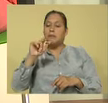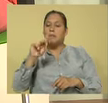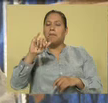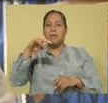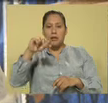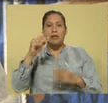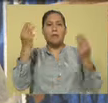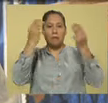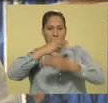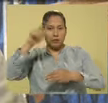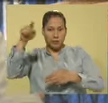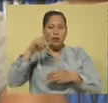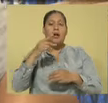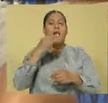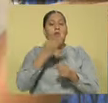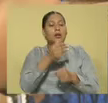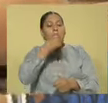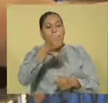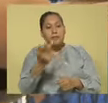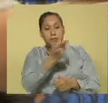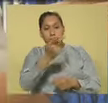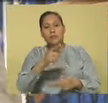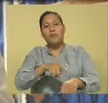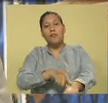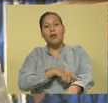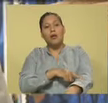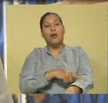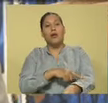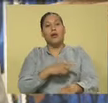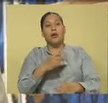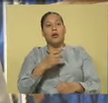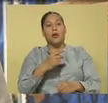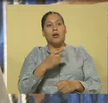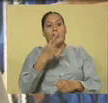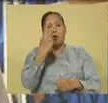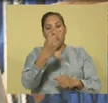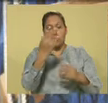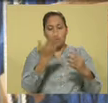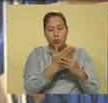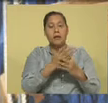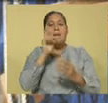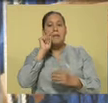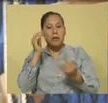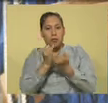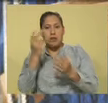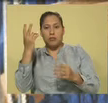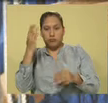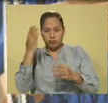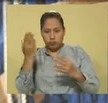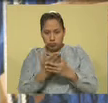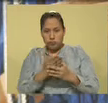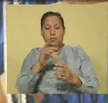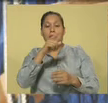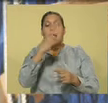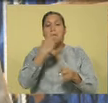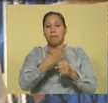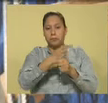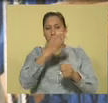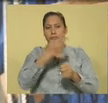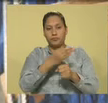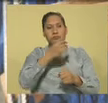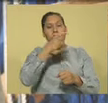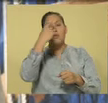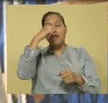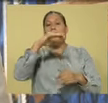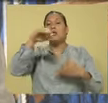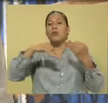mi madrina, y entonces Primera tenemos actriz. una entrevista que va a durar 2 emisiones, el día de hoy y mañana. La primera parte de Silvia Pinal, para todas